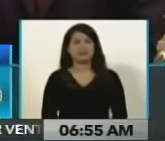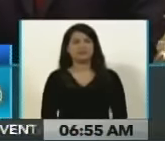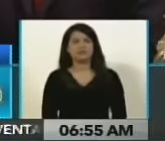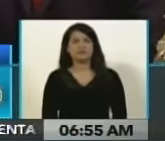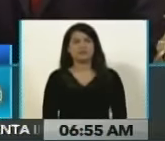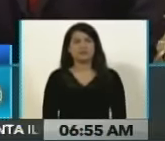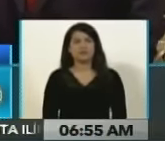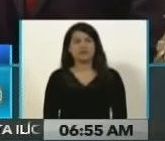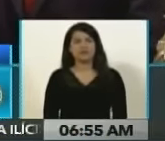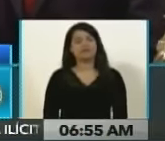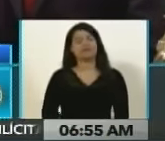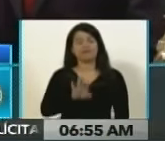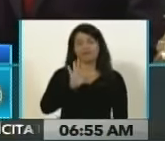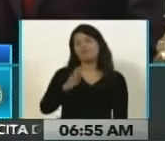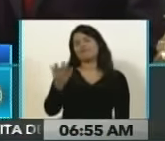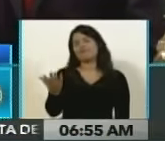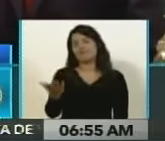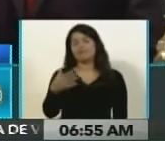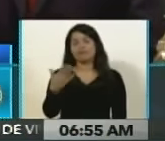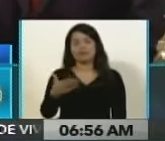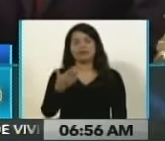Bueno, fíjate, es una orientación